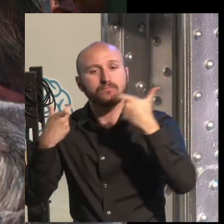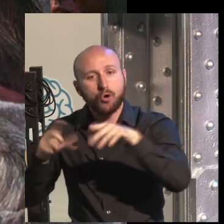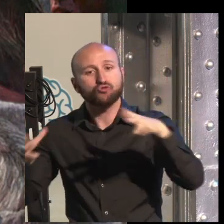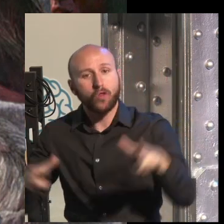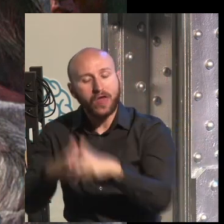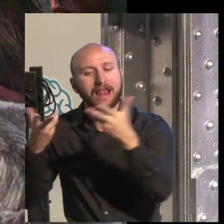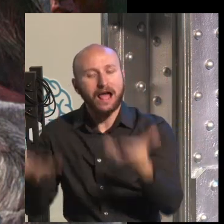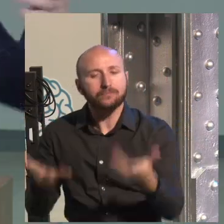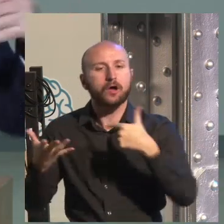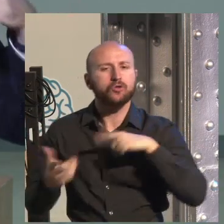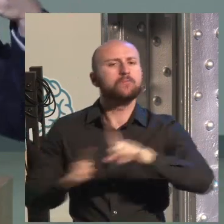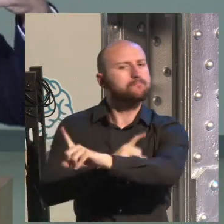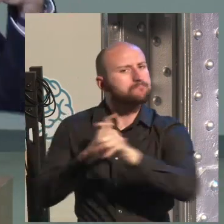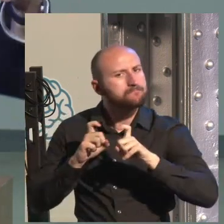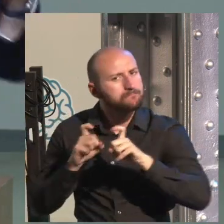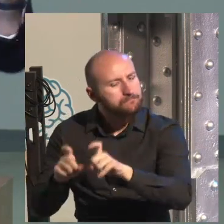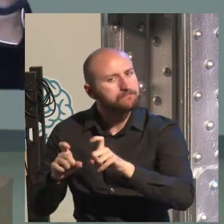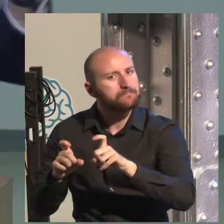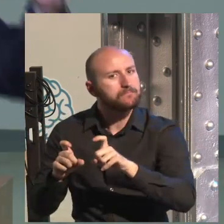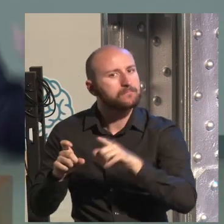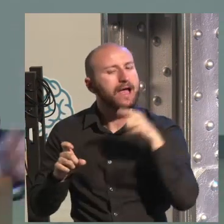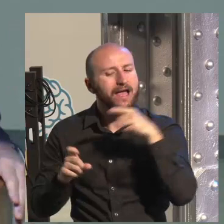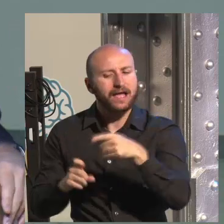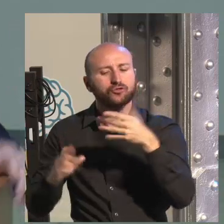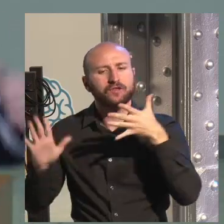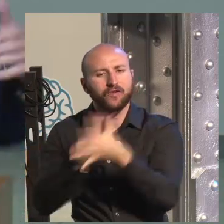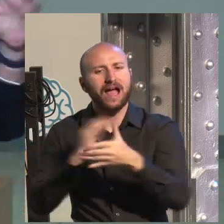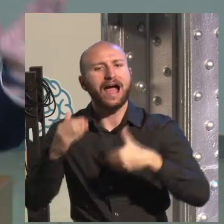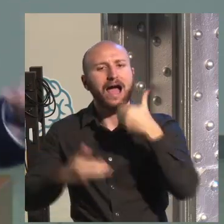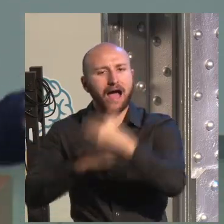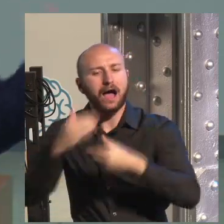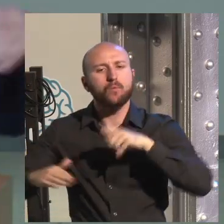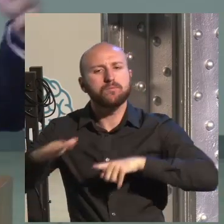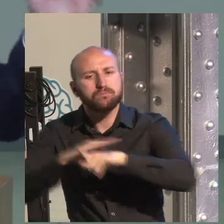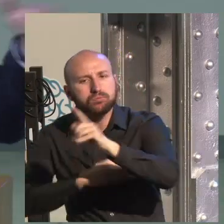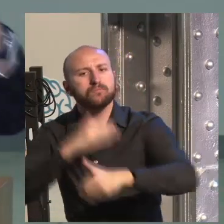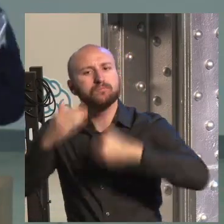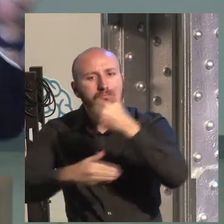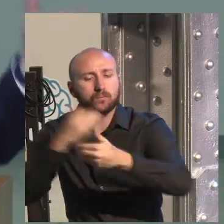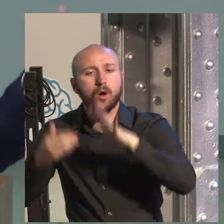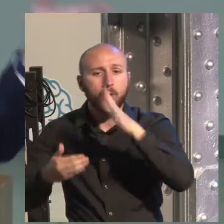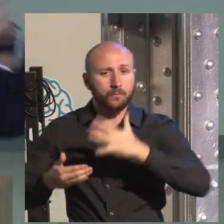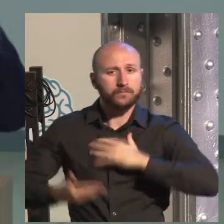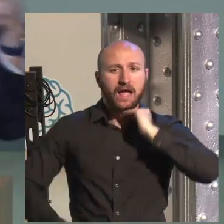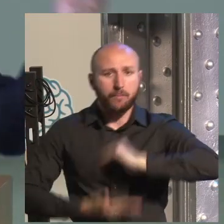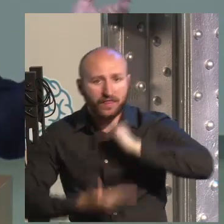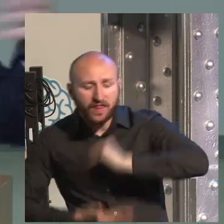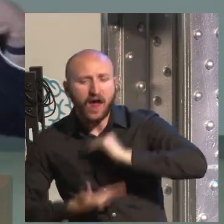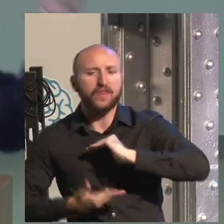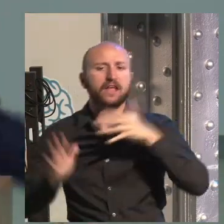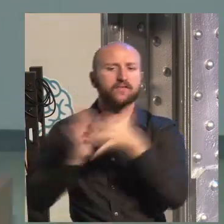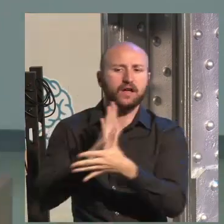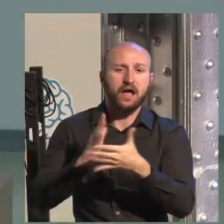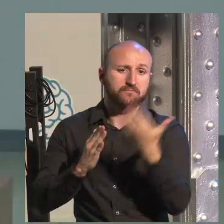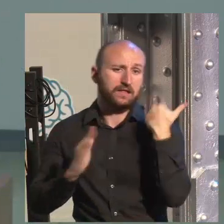que nos hacemos es si ha sido una evolución progresiva la de estas capacidades, o ha sido más rápida en